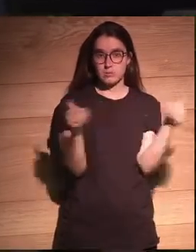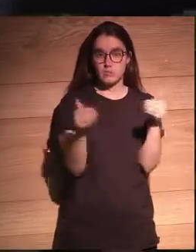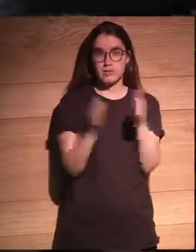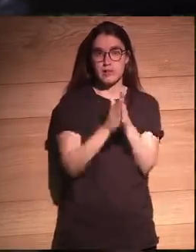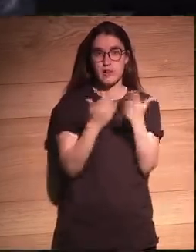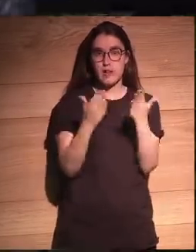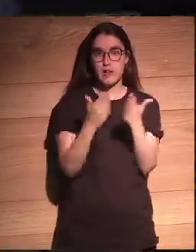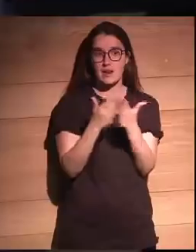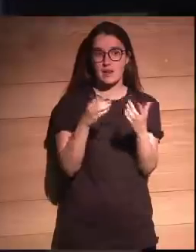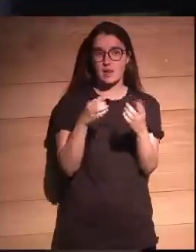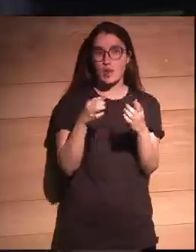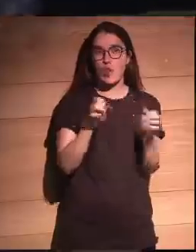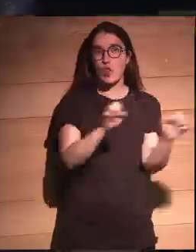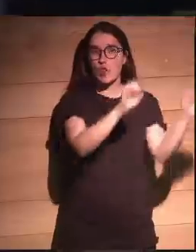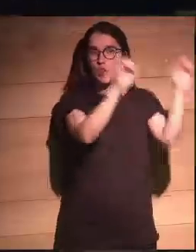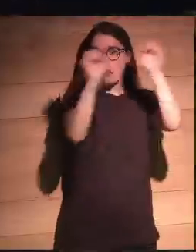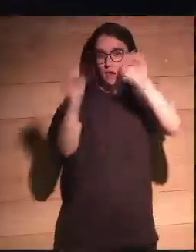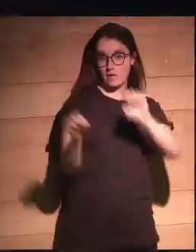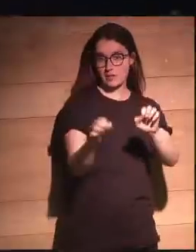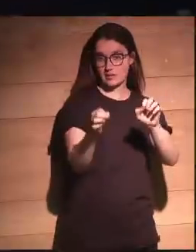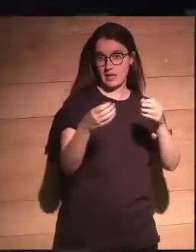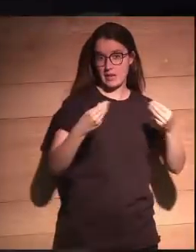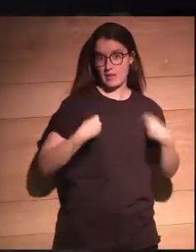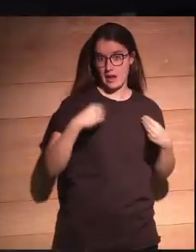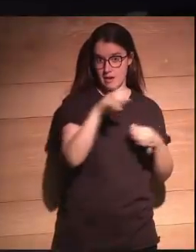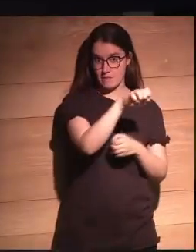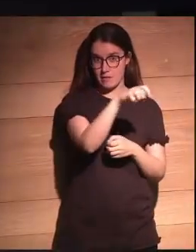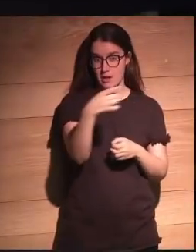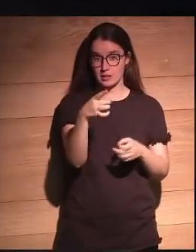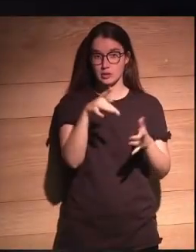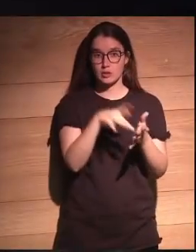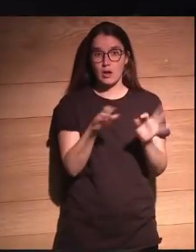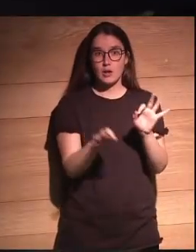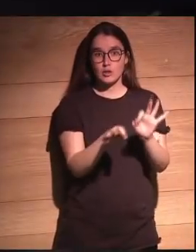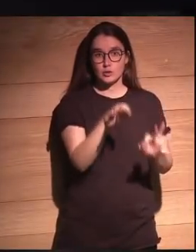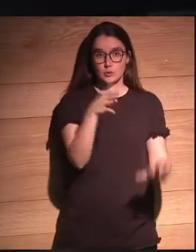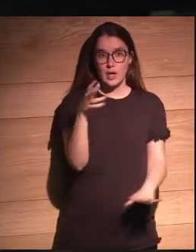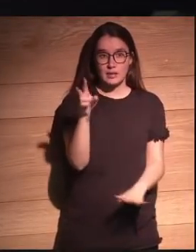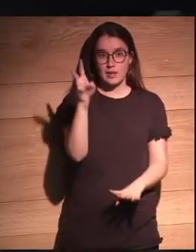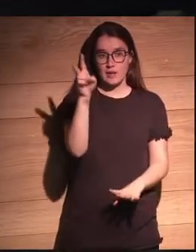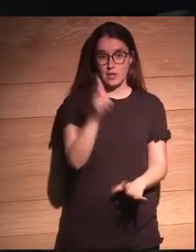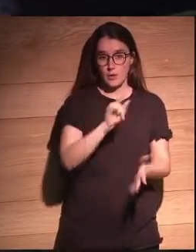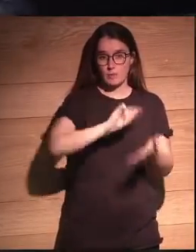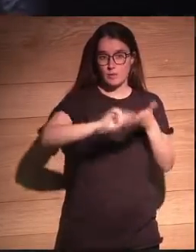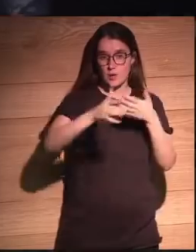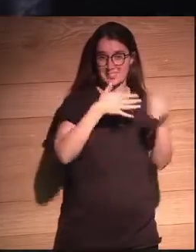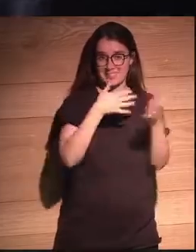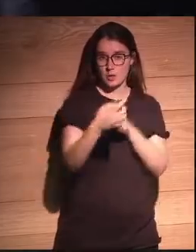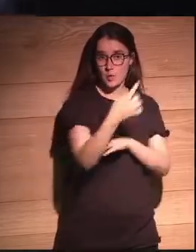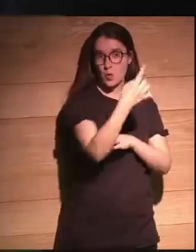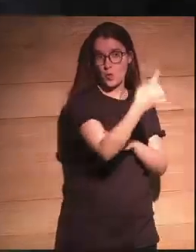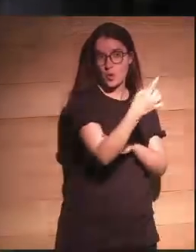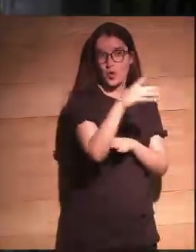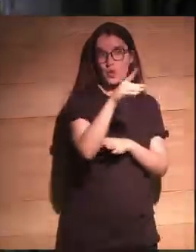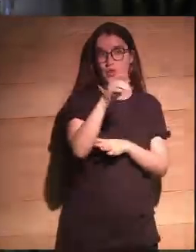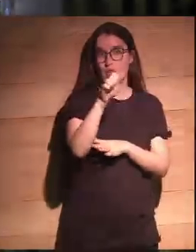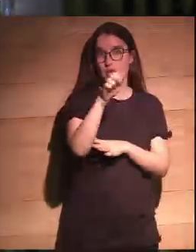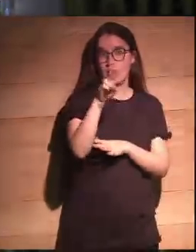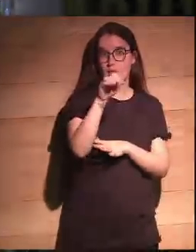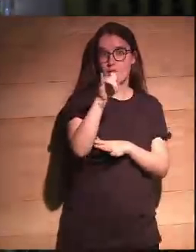libro En defensa de la vivienda, en el que contamos con la suerte de tener a uno de sus autores, David Maiden, con